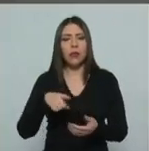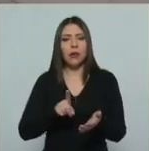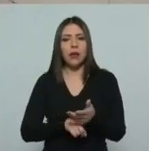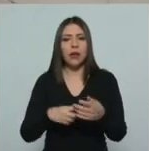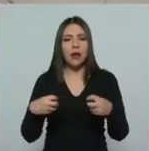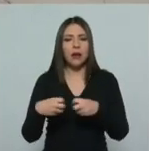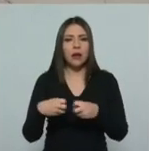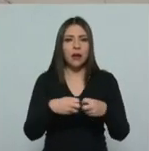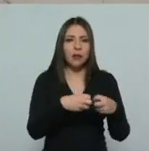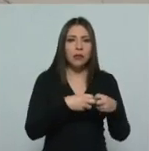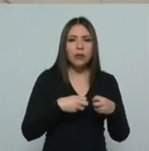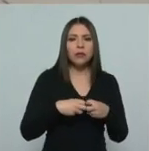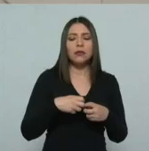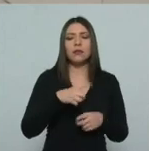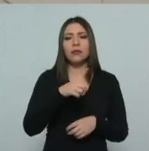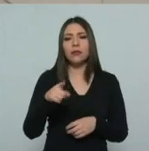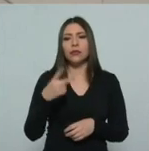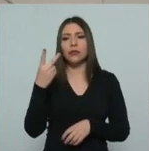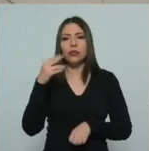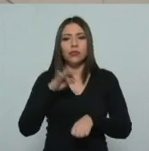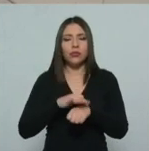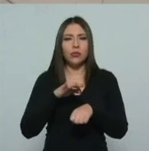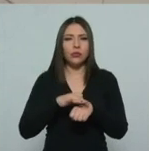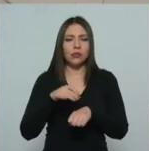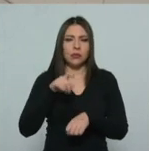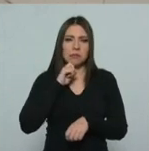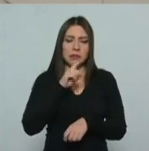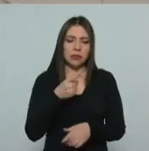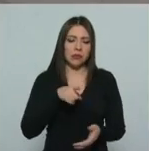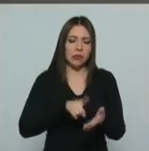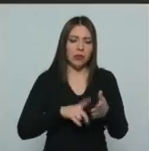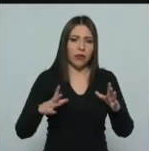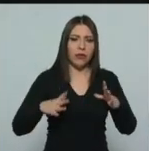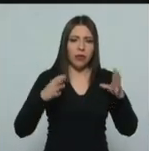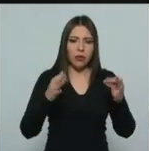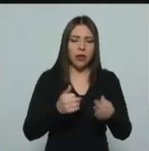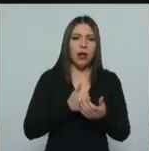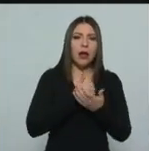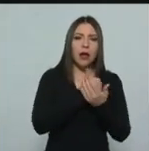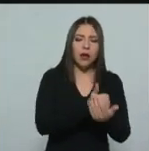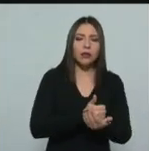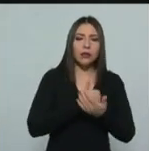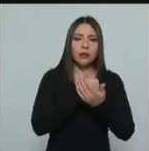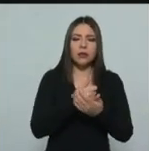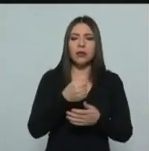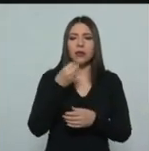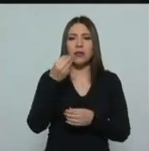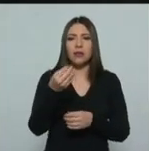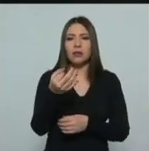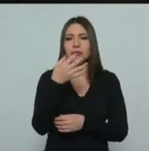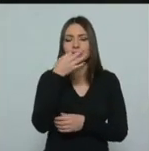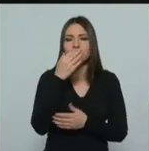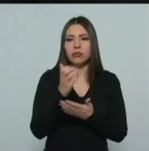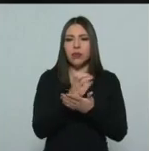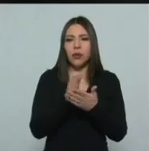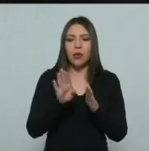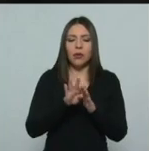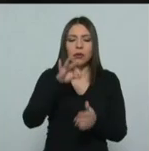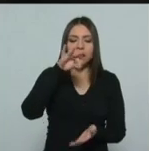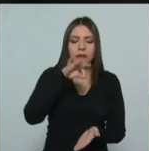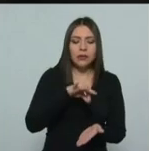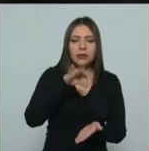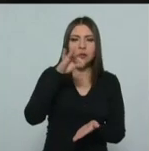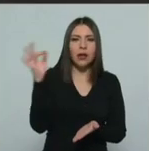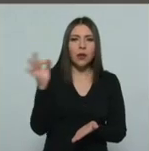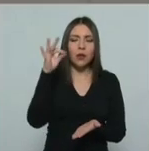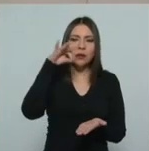de la fundación comenzaron a aplicarle tratamientos de terapia neural a través de un fármaco especializado y de acupuntura. Después